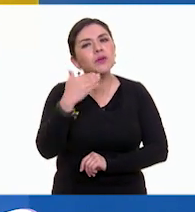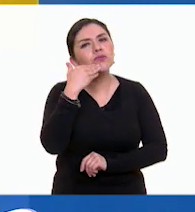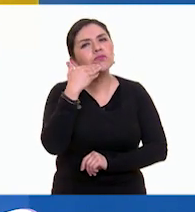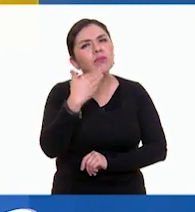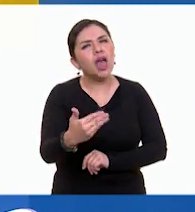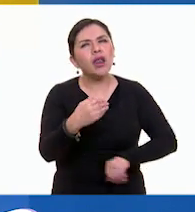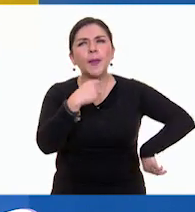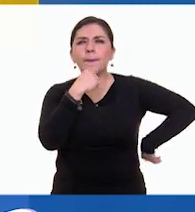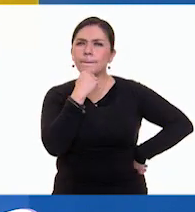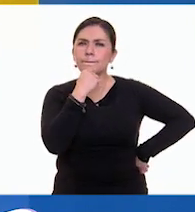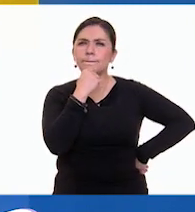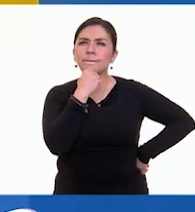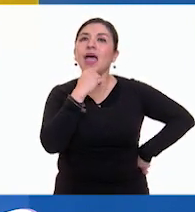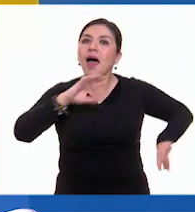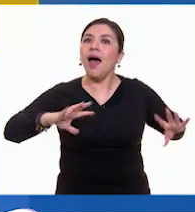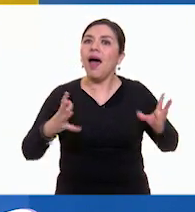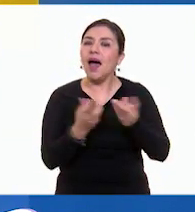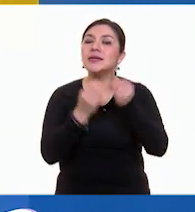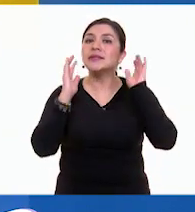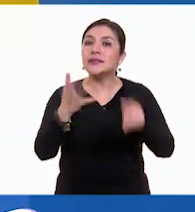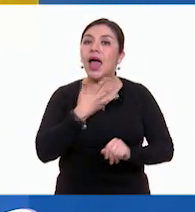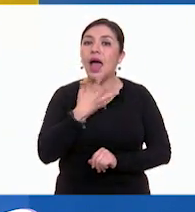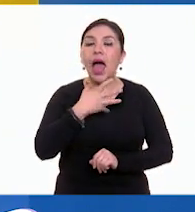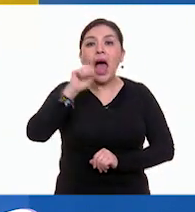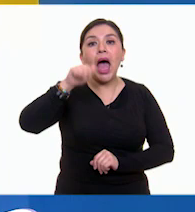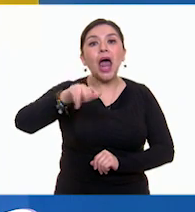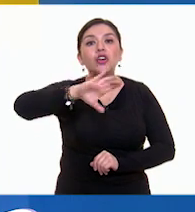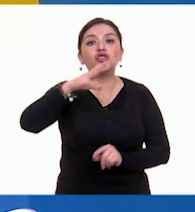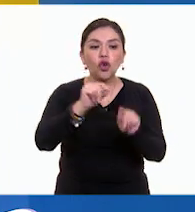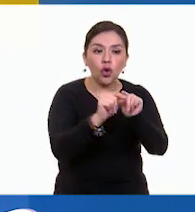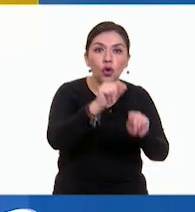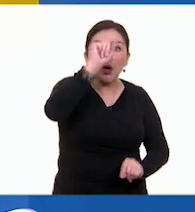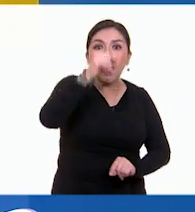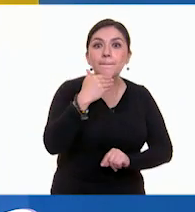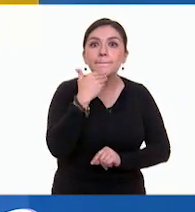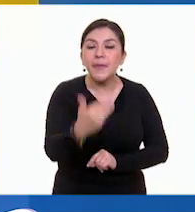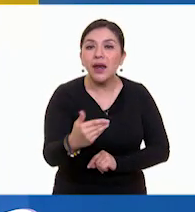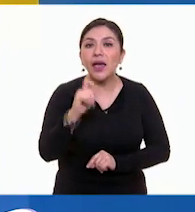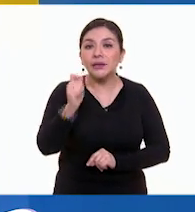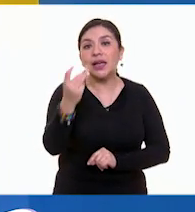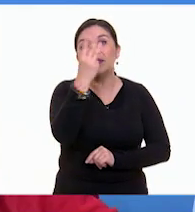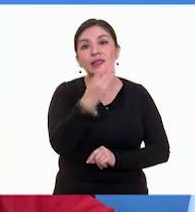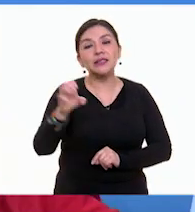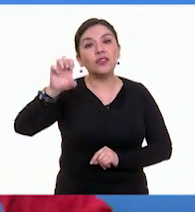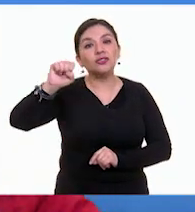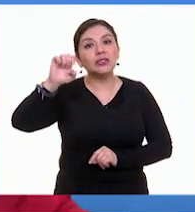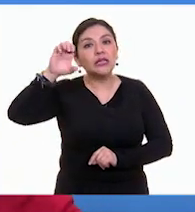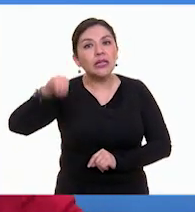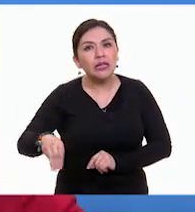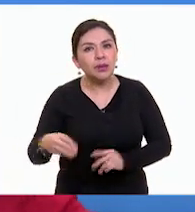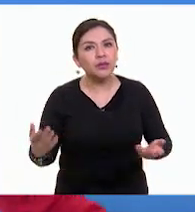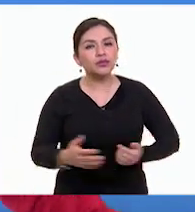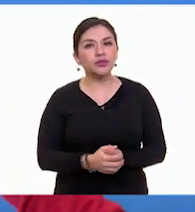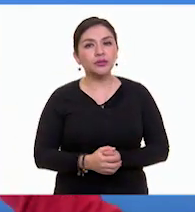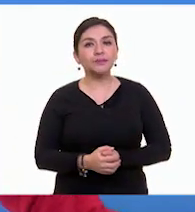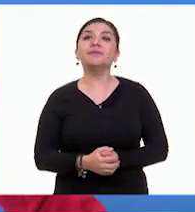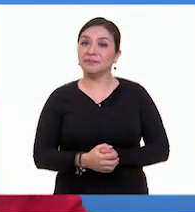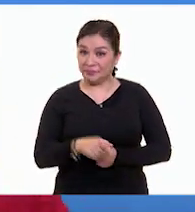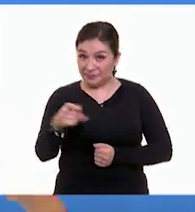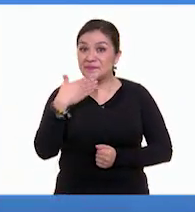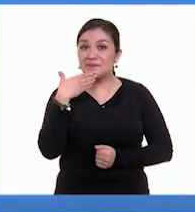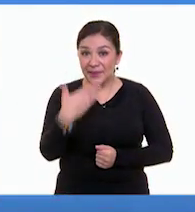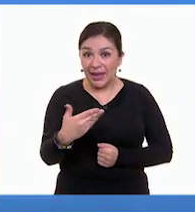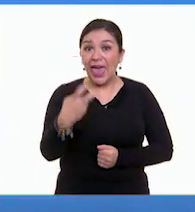más. Así ya tengo cubierto el ancho del piso, por ejemplo, es decir, los 360 centímetros. Vas muy